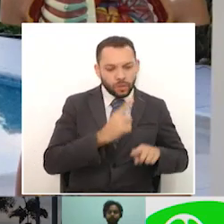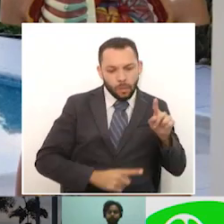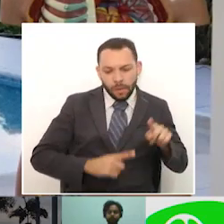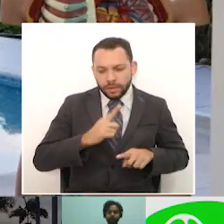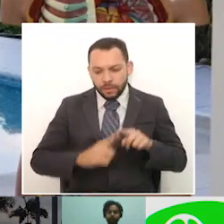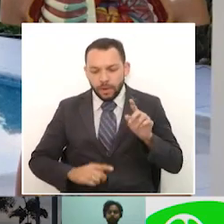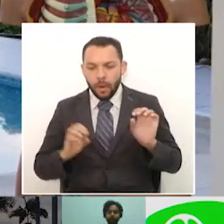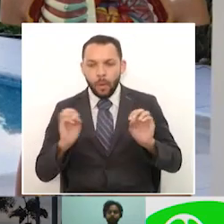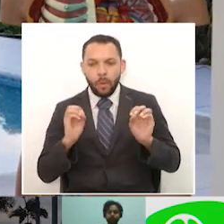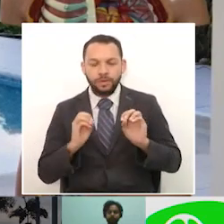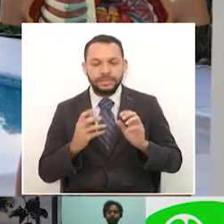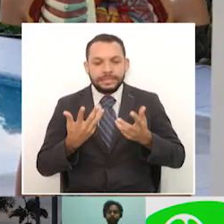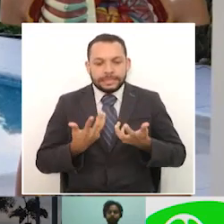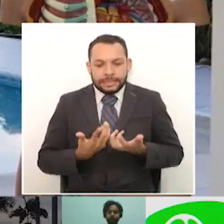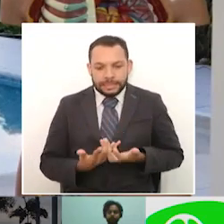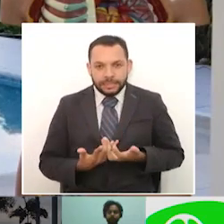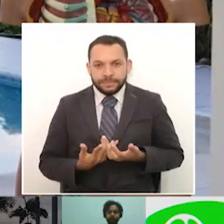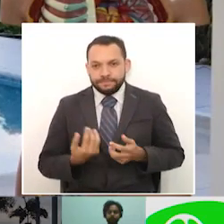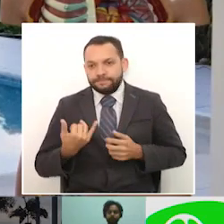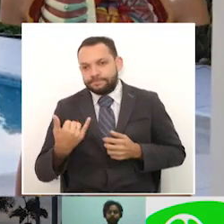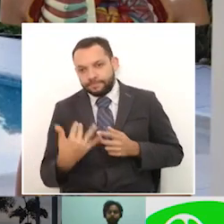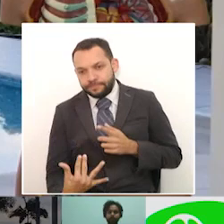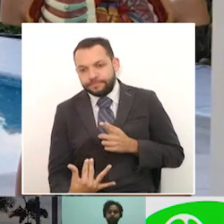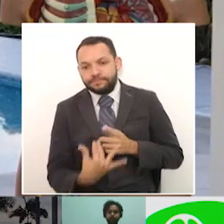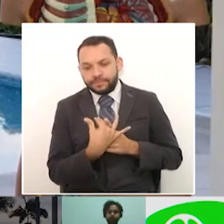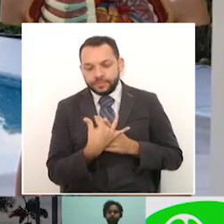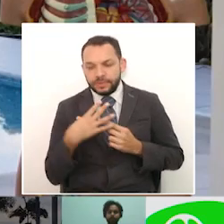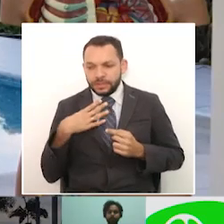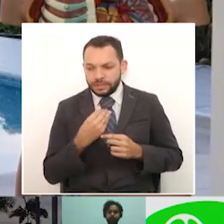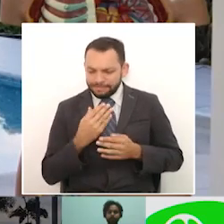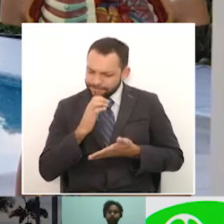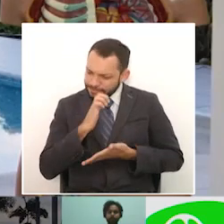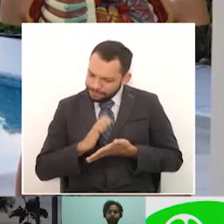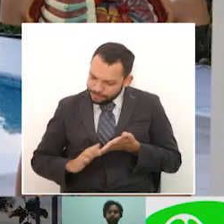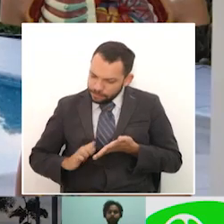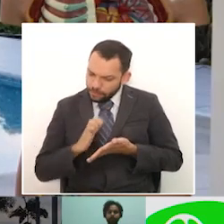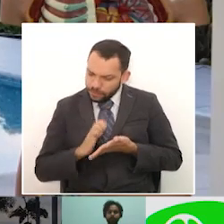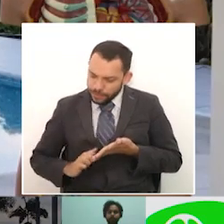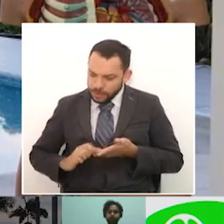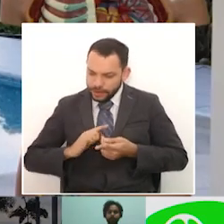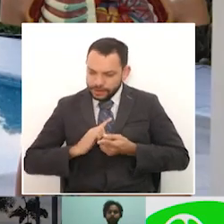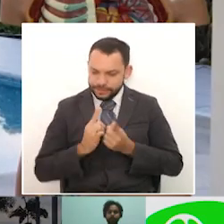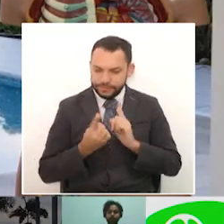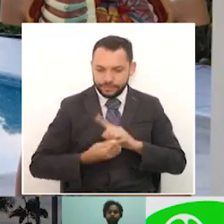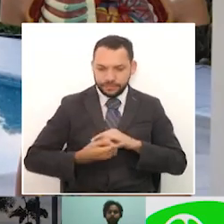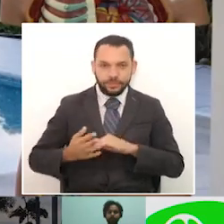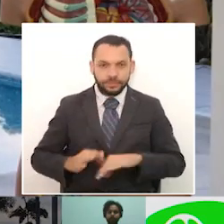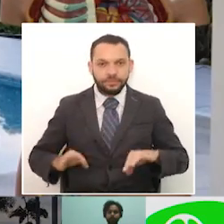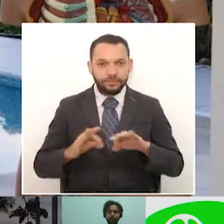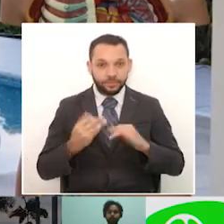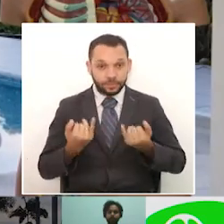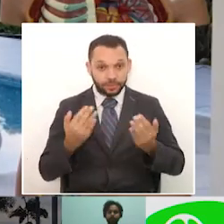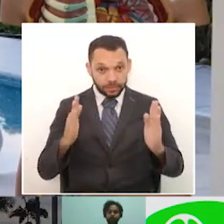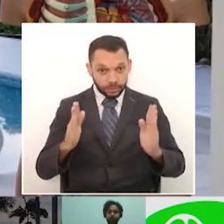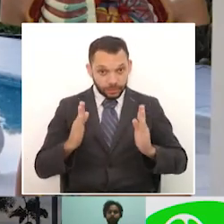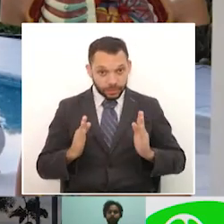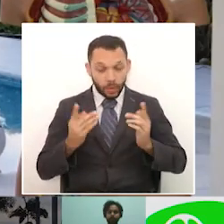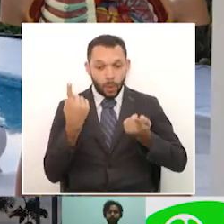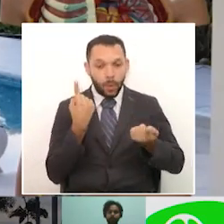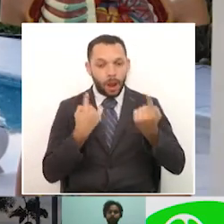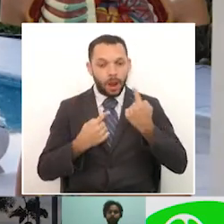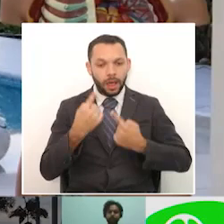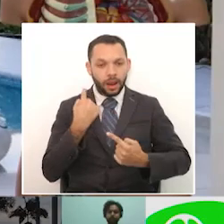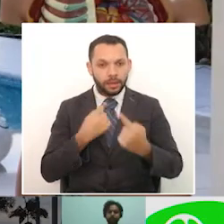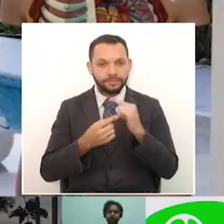sabemos que hay alteraciones y queremos trabajar en ella. Así que los invito a que estén muy atentos en este programa el día de